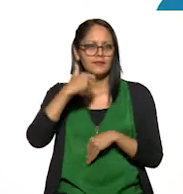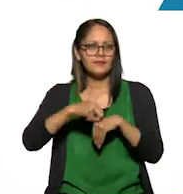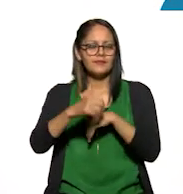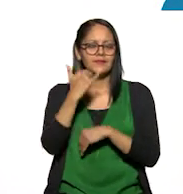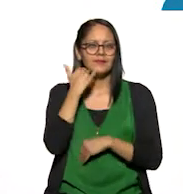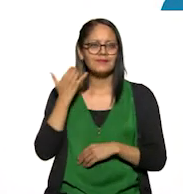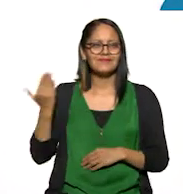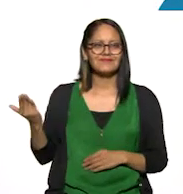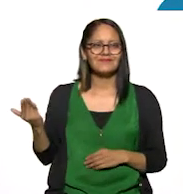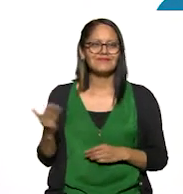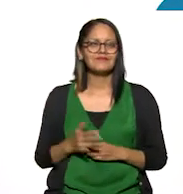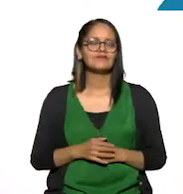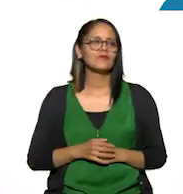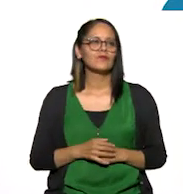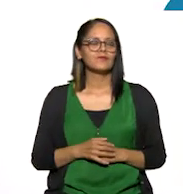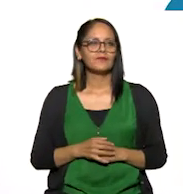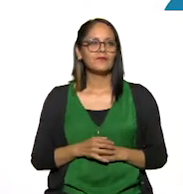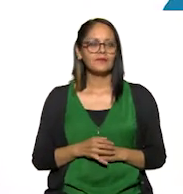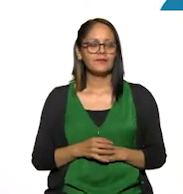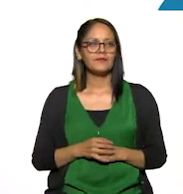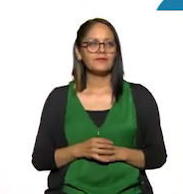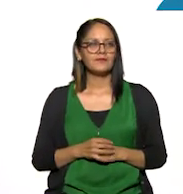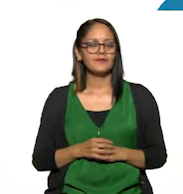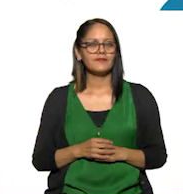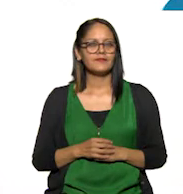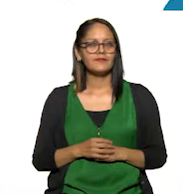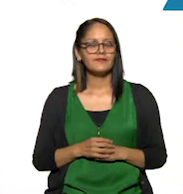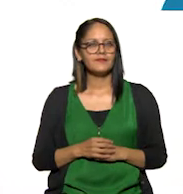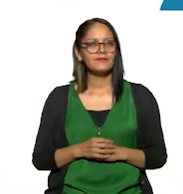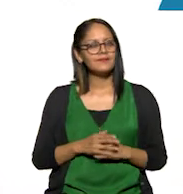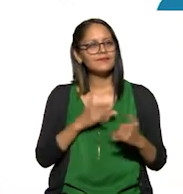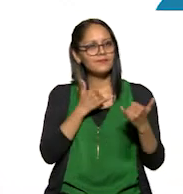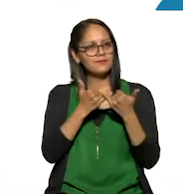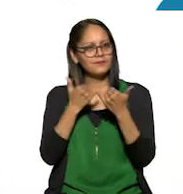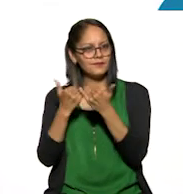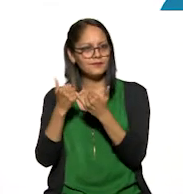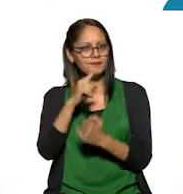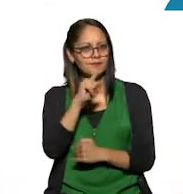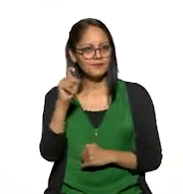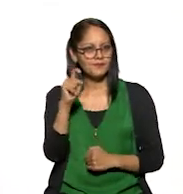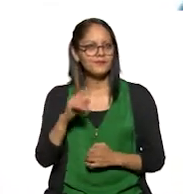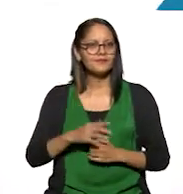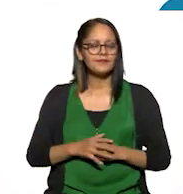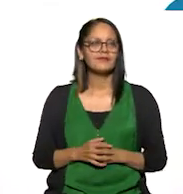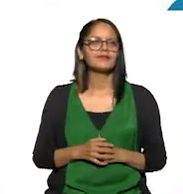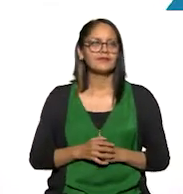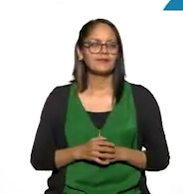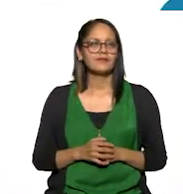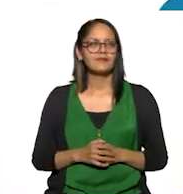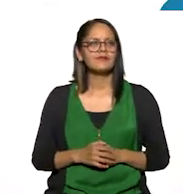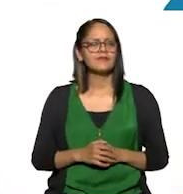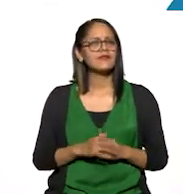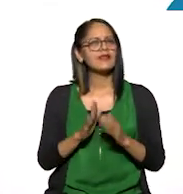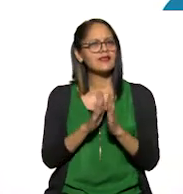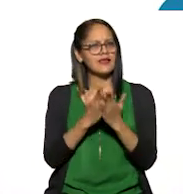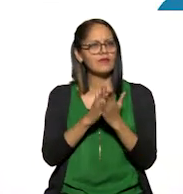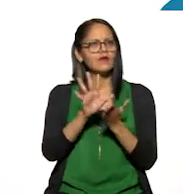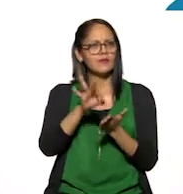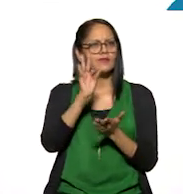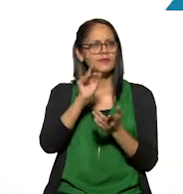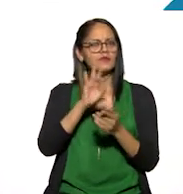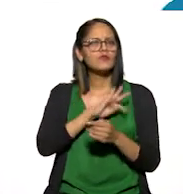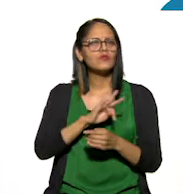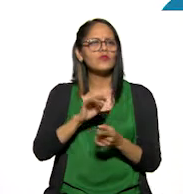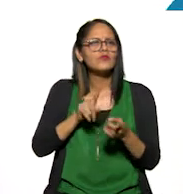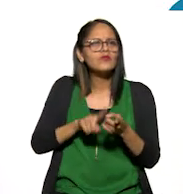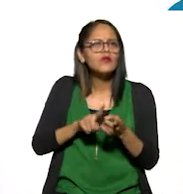teléfono 55 41 72 04 13 con 100 líneas. También puedes encontrar